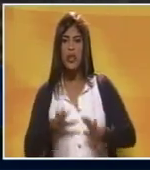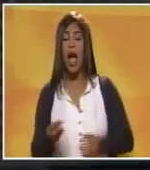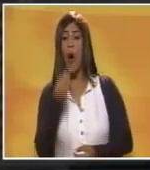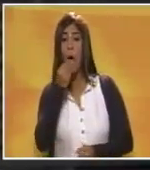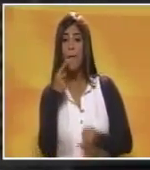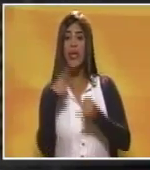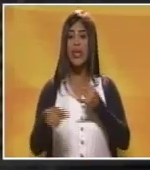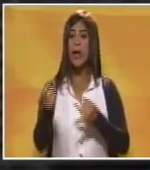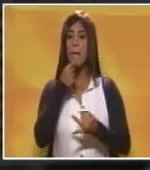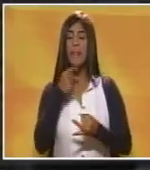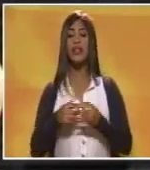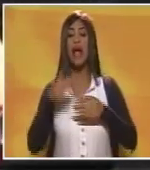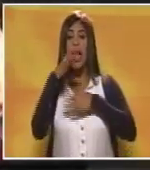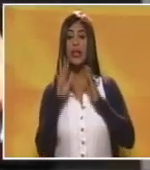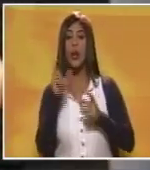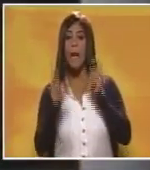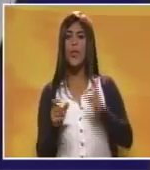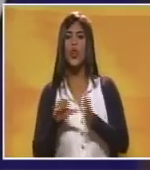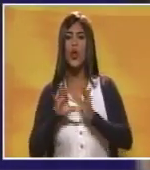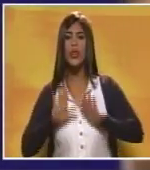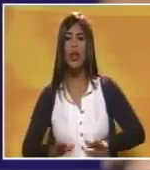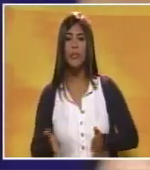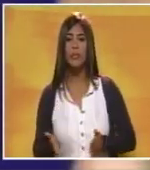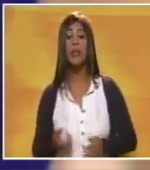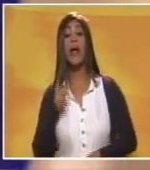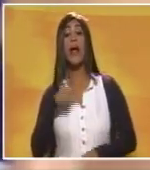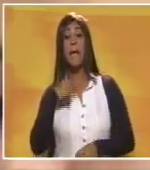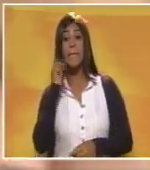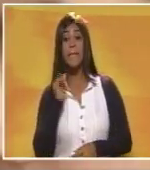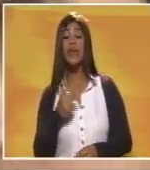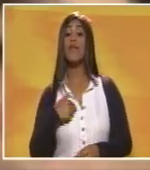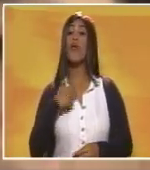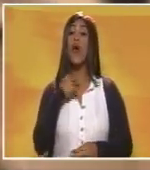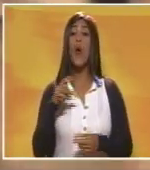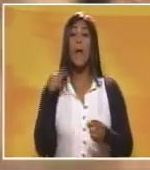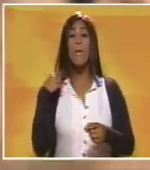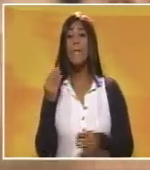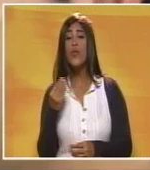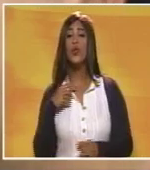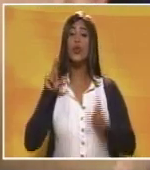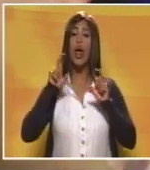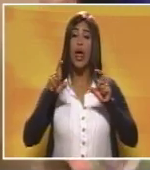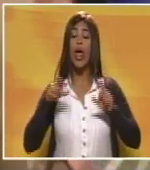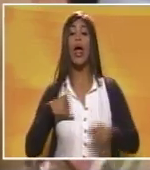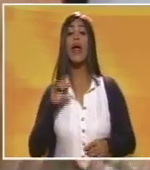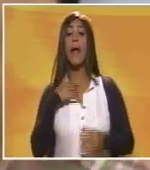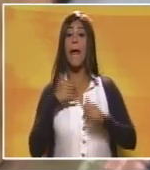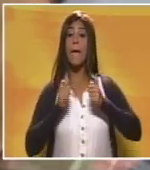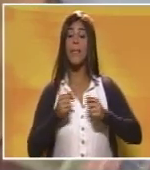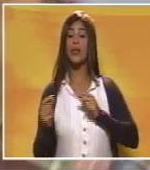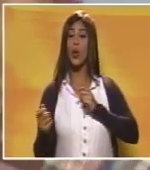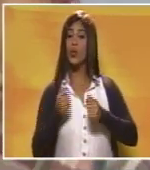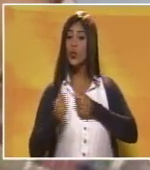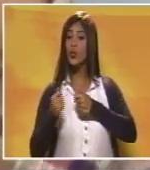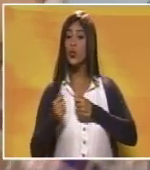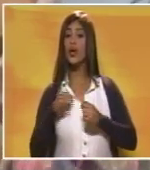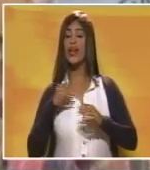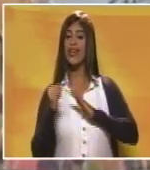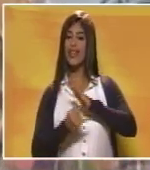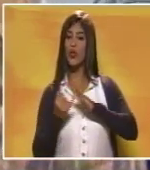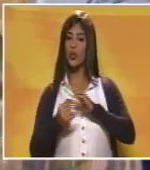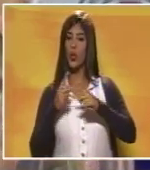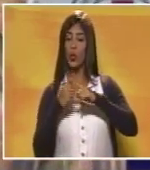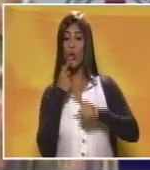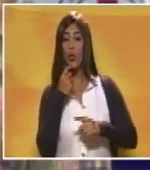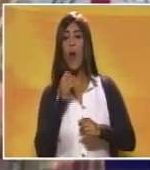con todos los alimentos que llegaron para poder atender a nuestros pacientes. En vista de los reclamos, La Voz de América conversó con el director de comunicaciones de la institución, quien